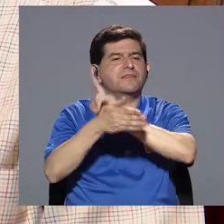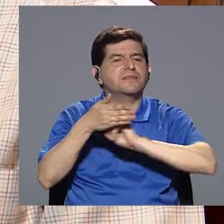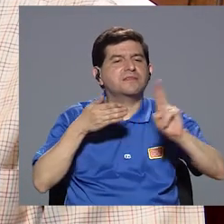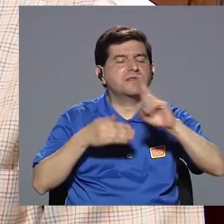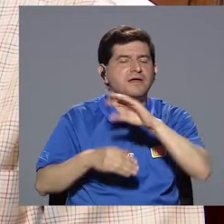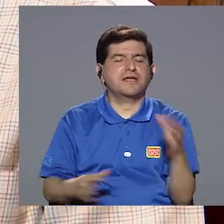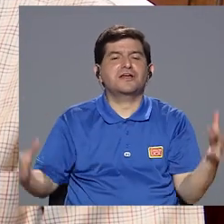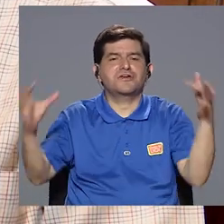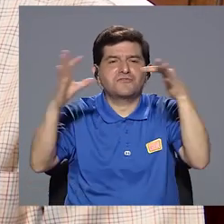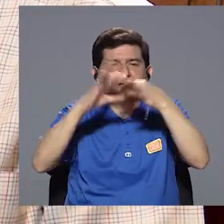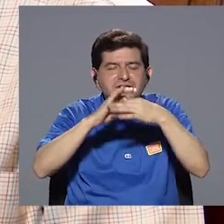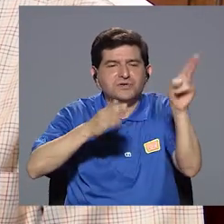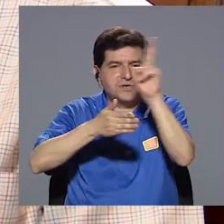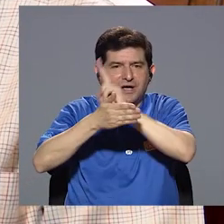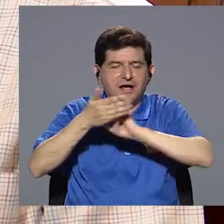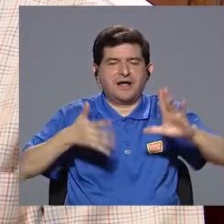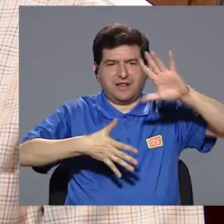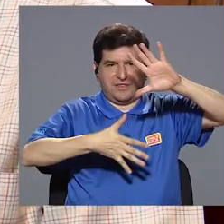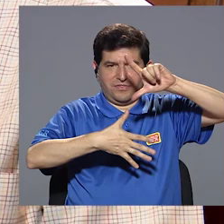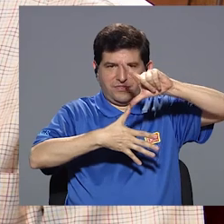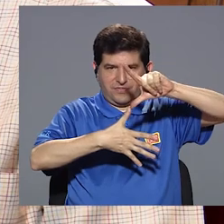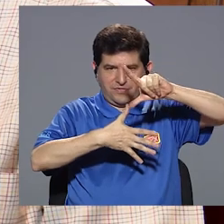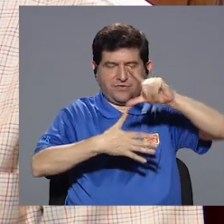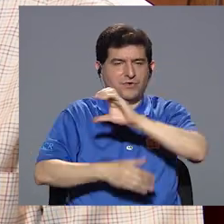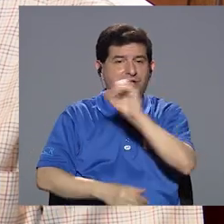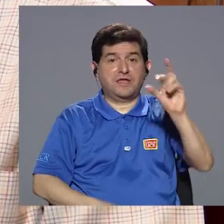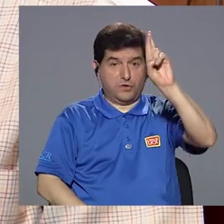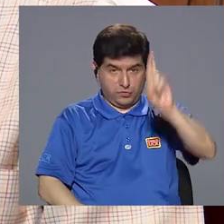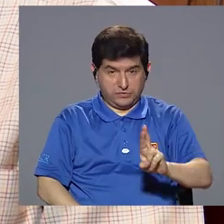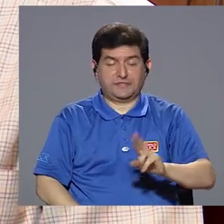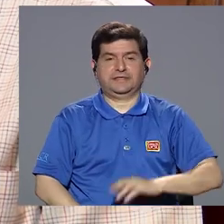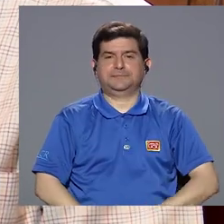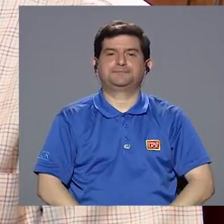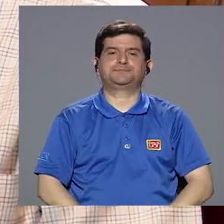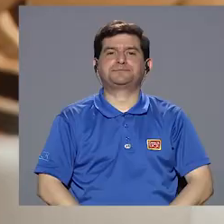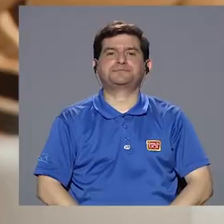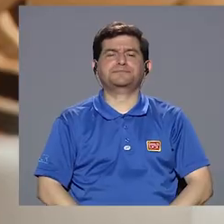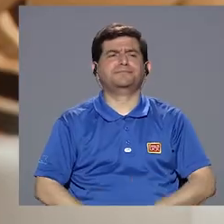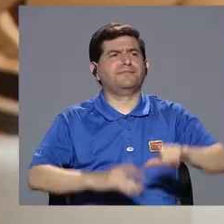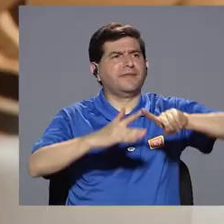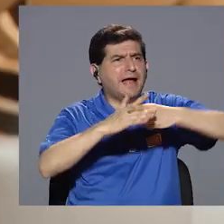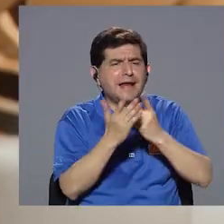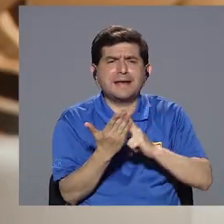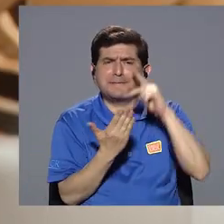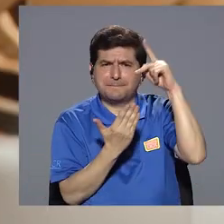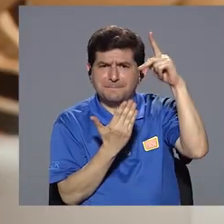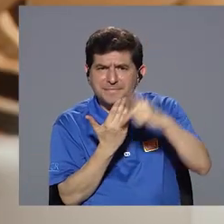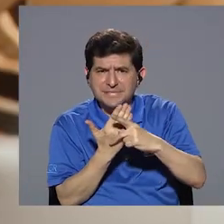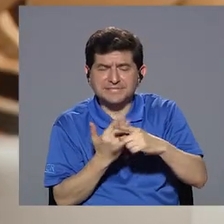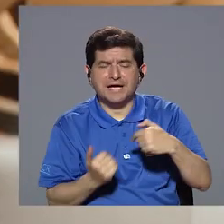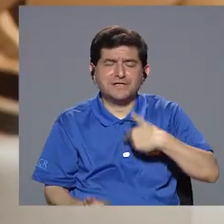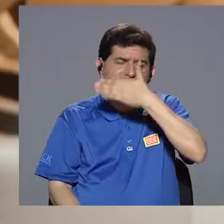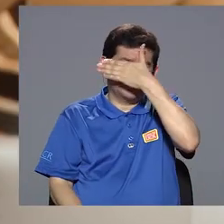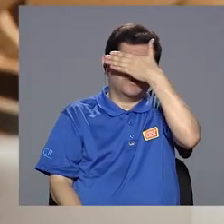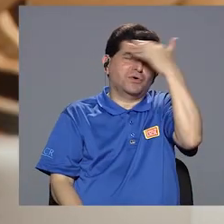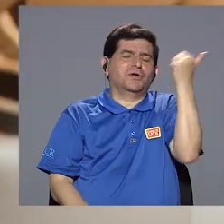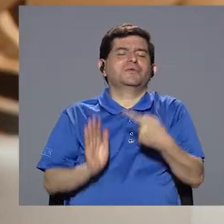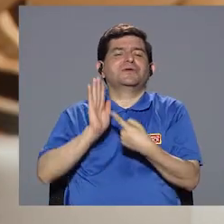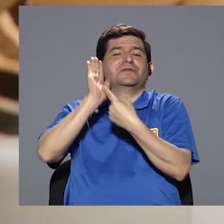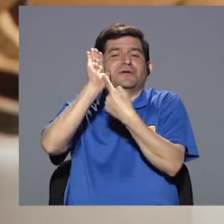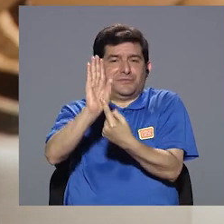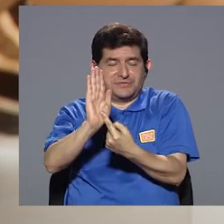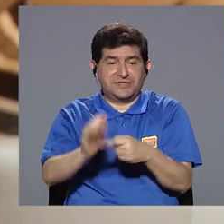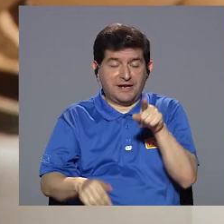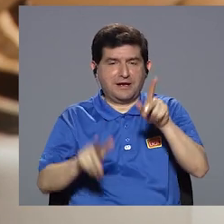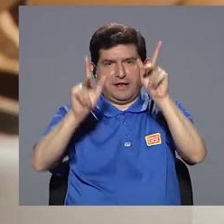la universidad y sobre la universidad latinoamericana y costarricense al empezar el programa olvide